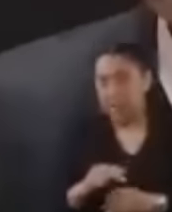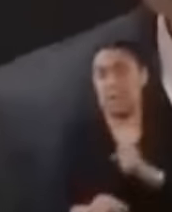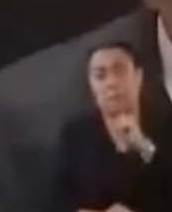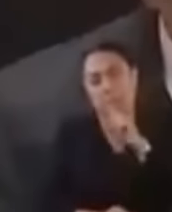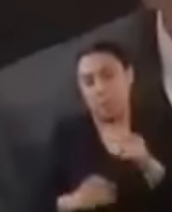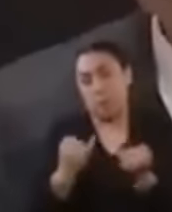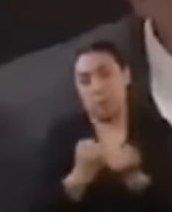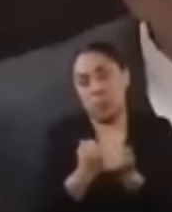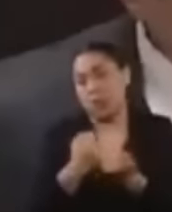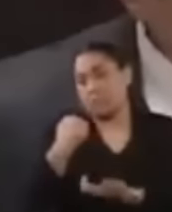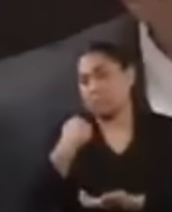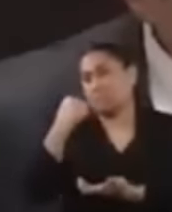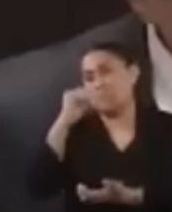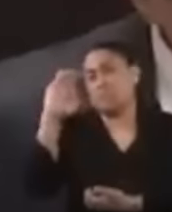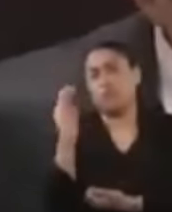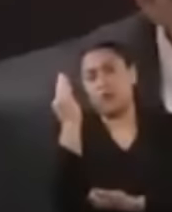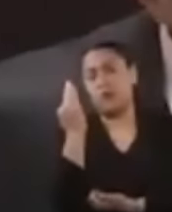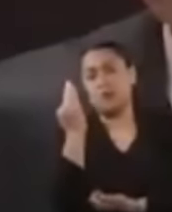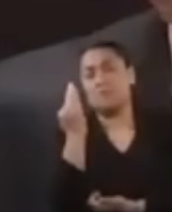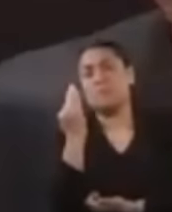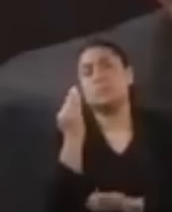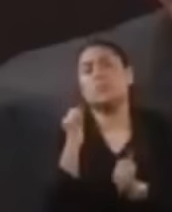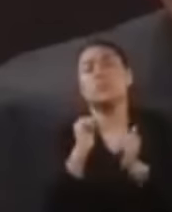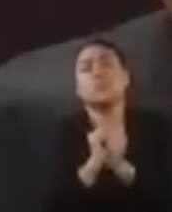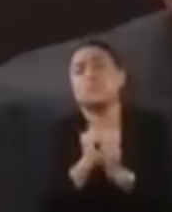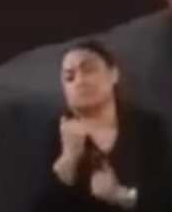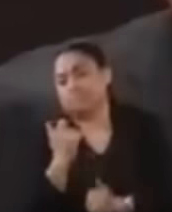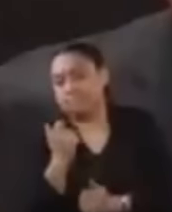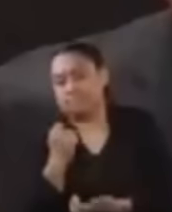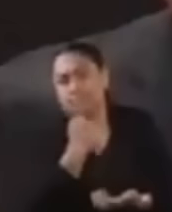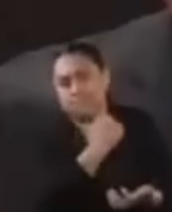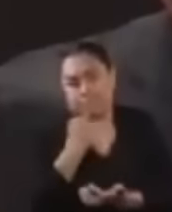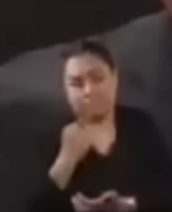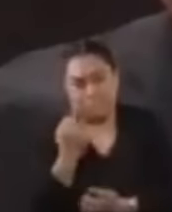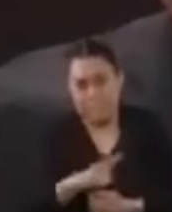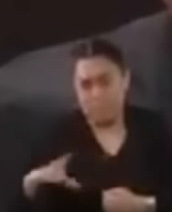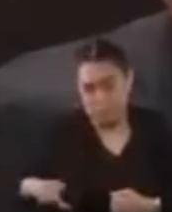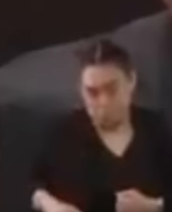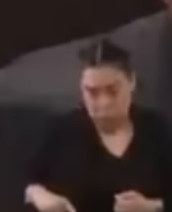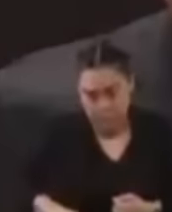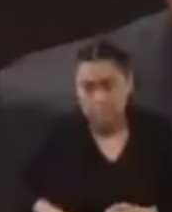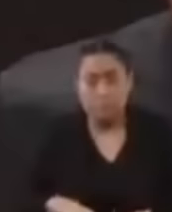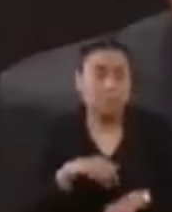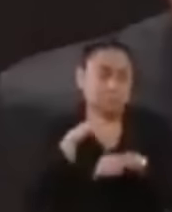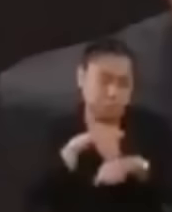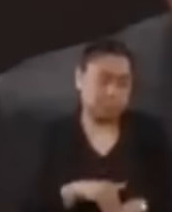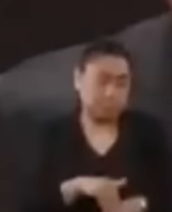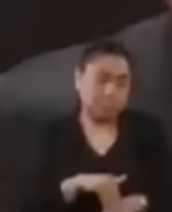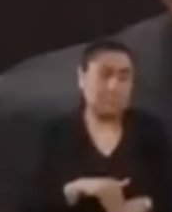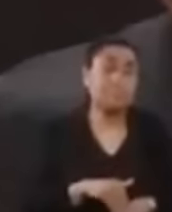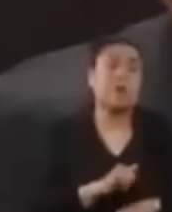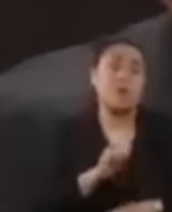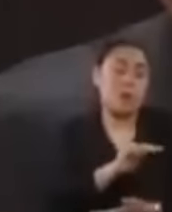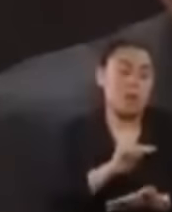los recursos federales que se ejerzan de manera concurrente con recursos de dichos órdenes de gobierno, se sujetará a las disposiciones